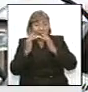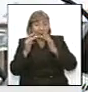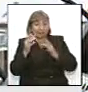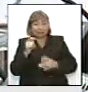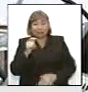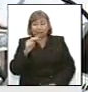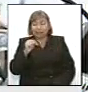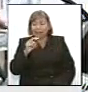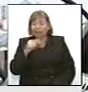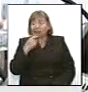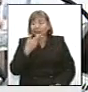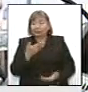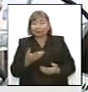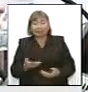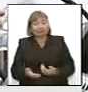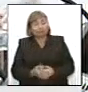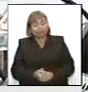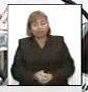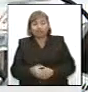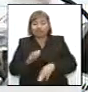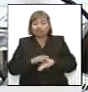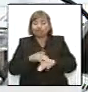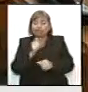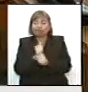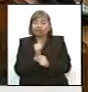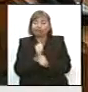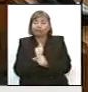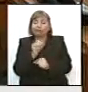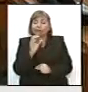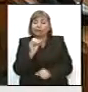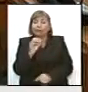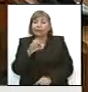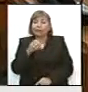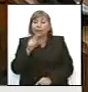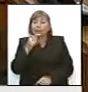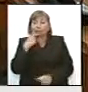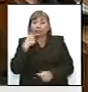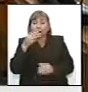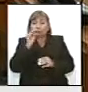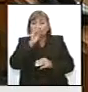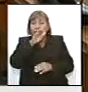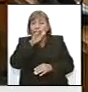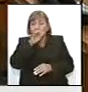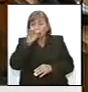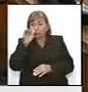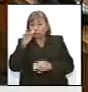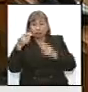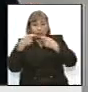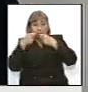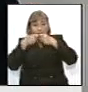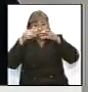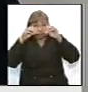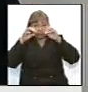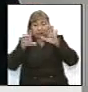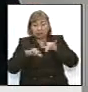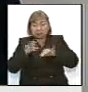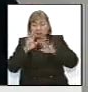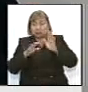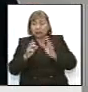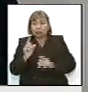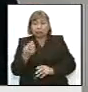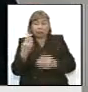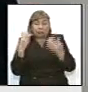Raúl García, durante la mesa de trabajo La fibra óptica y la conectividad en el país, organizada por el despacho de la